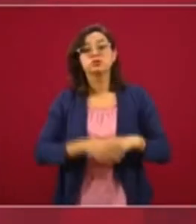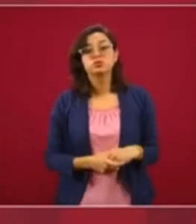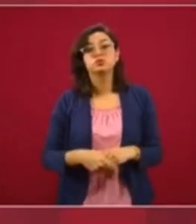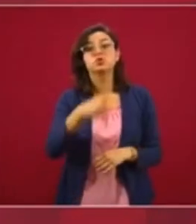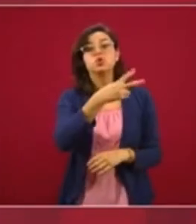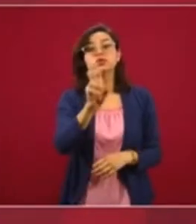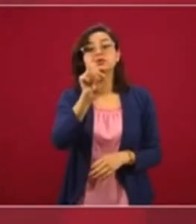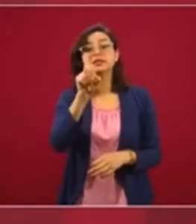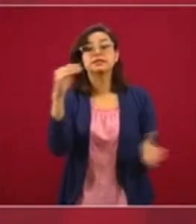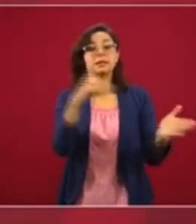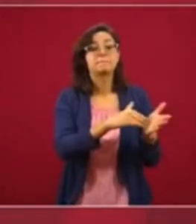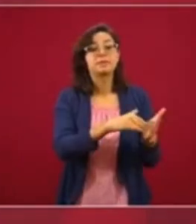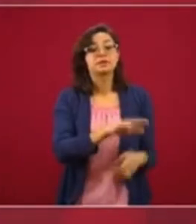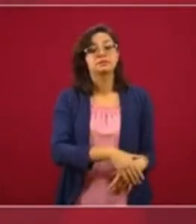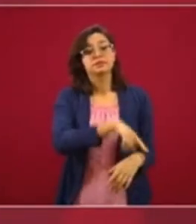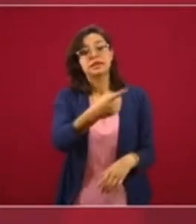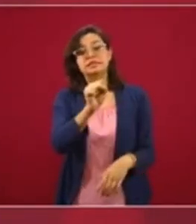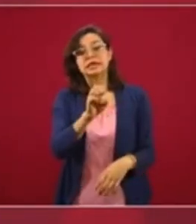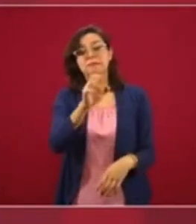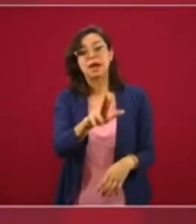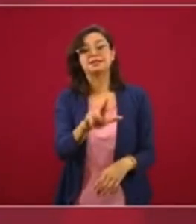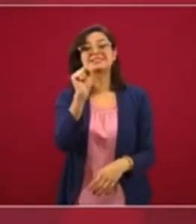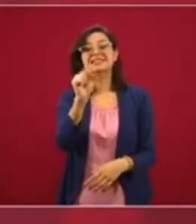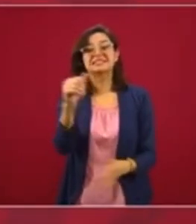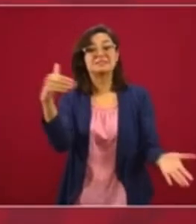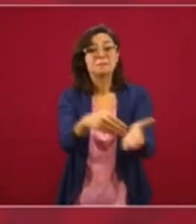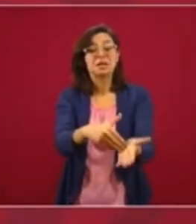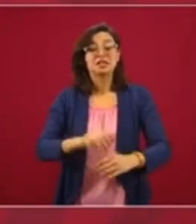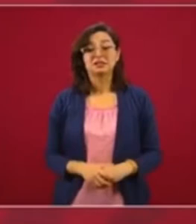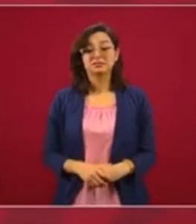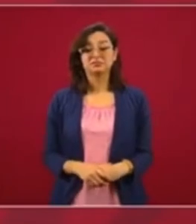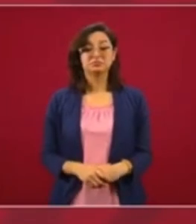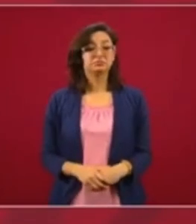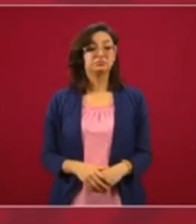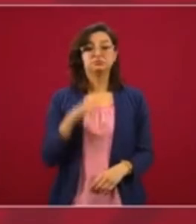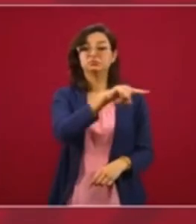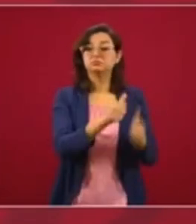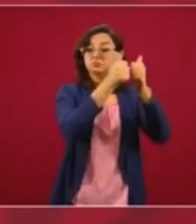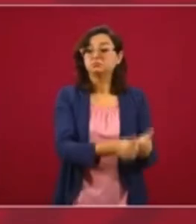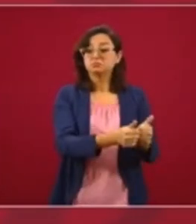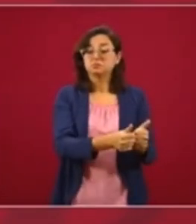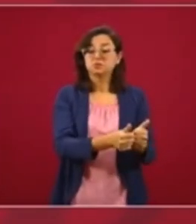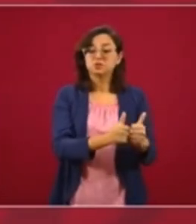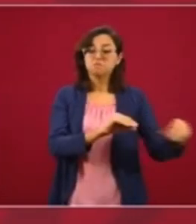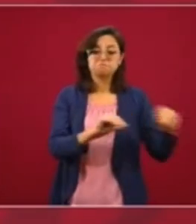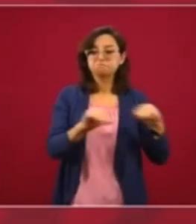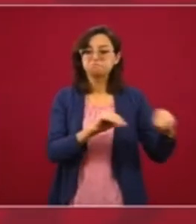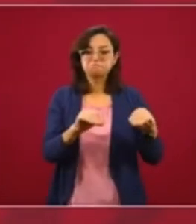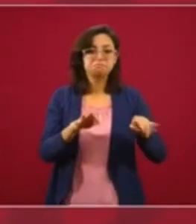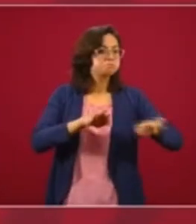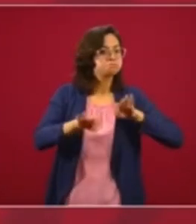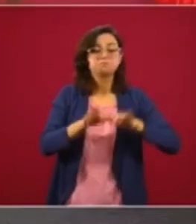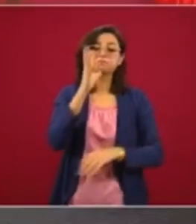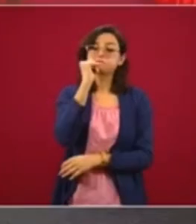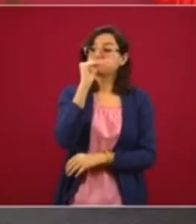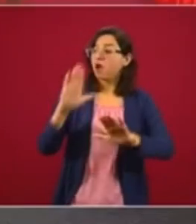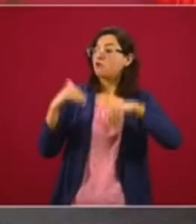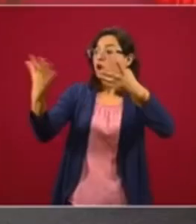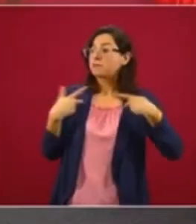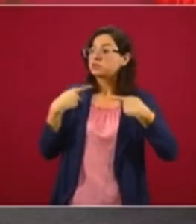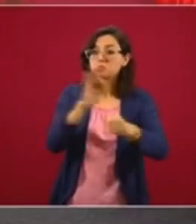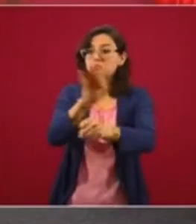de la Defensa, más de 60 mil en la Secretaría de Marina, y no podían estos elementos hacer labores de seguridad pública.